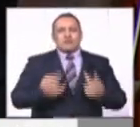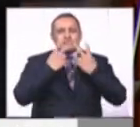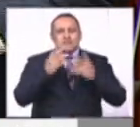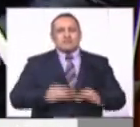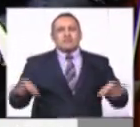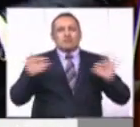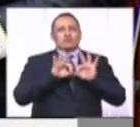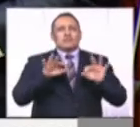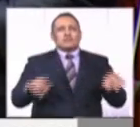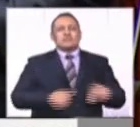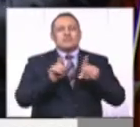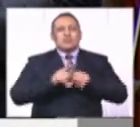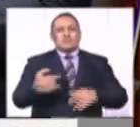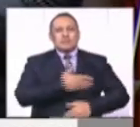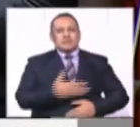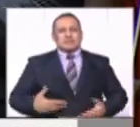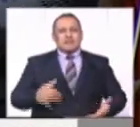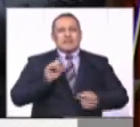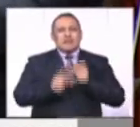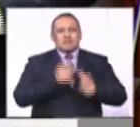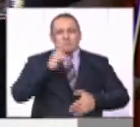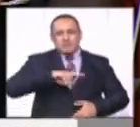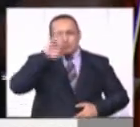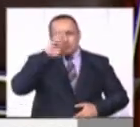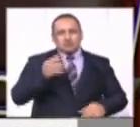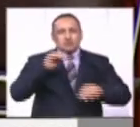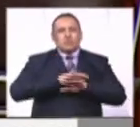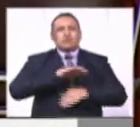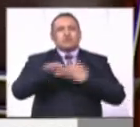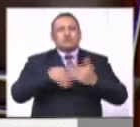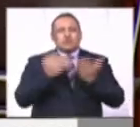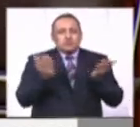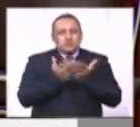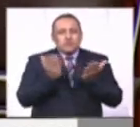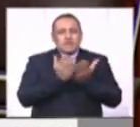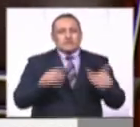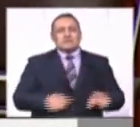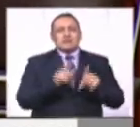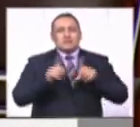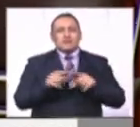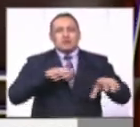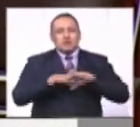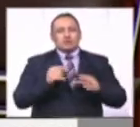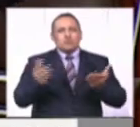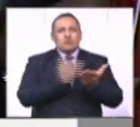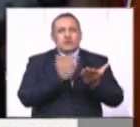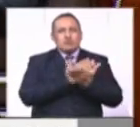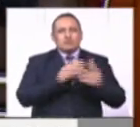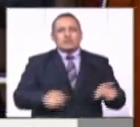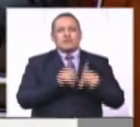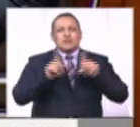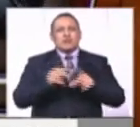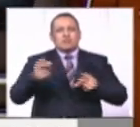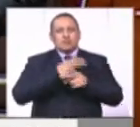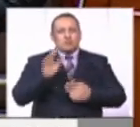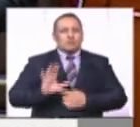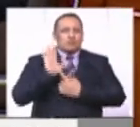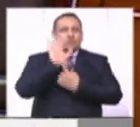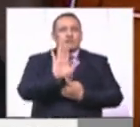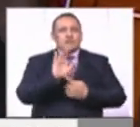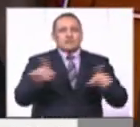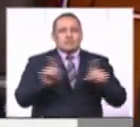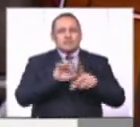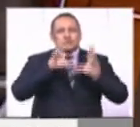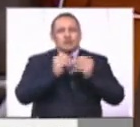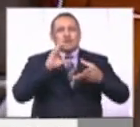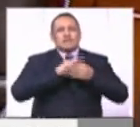importante señor presidente también que el pueblo peruano sobre todo los estudiantes Es más yo lo he hecho un libro seguramente próximo voy a publicarlo Ahí